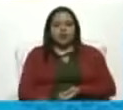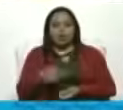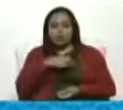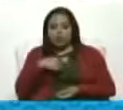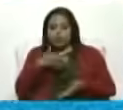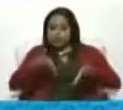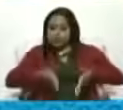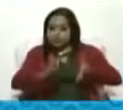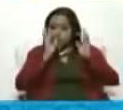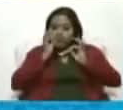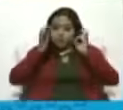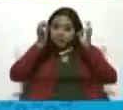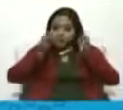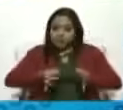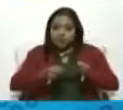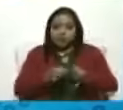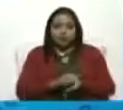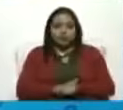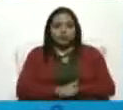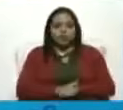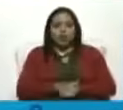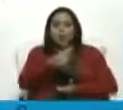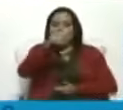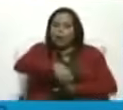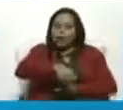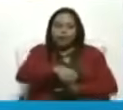camino correcto. Hoy